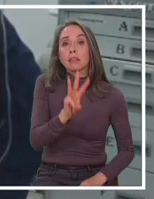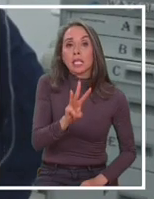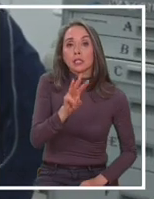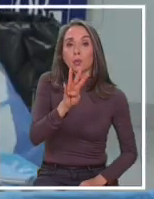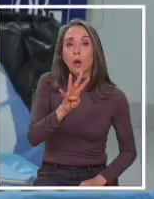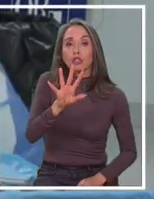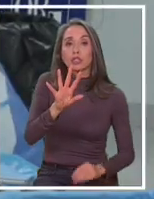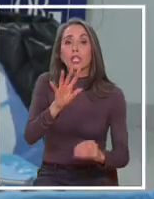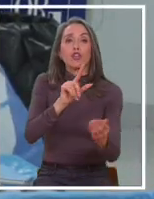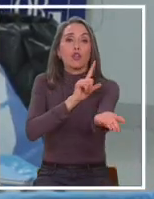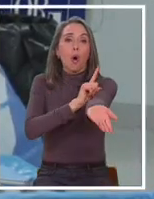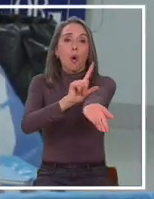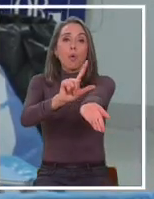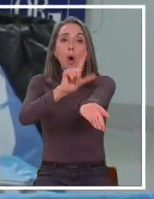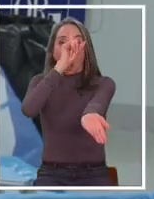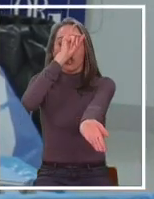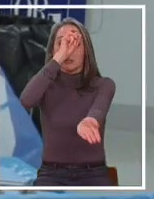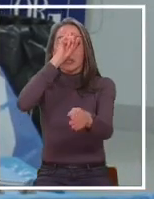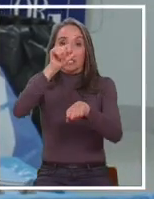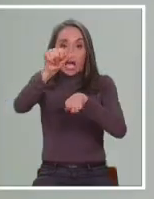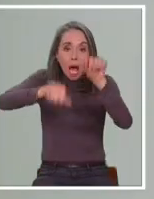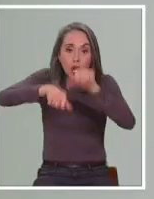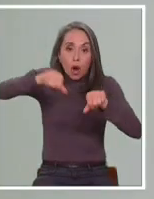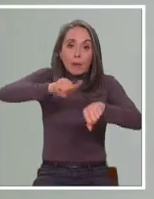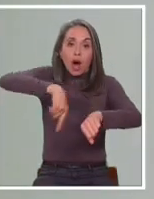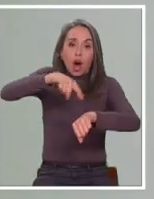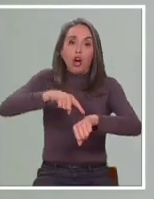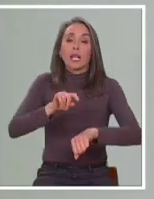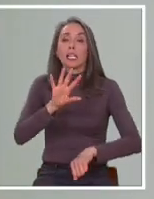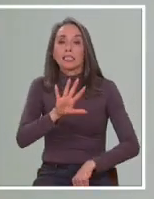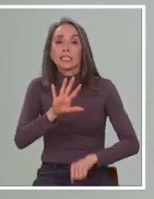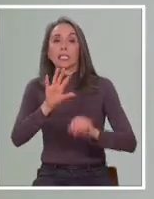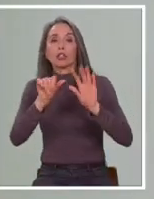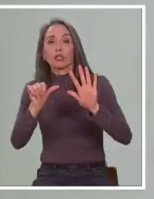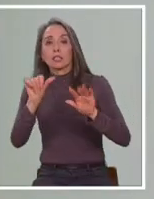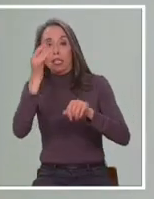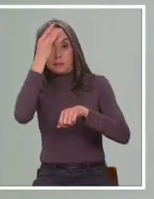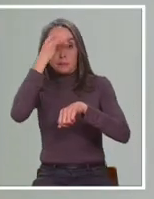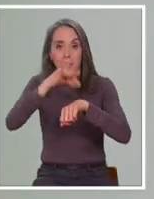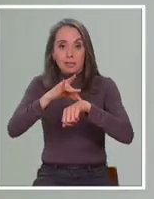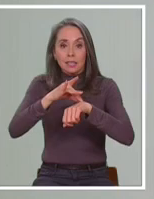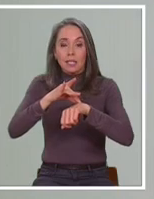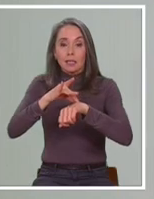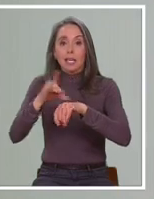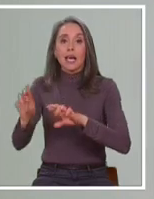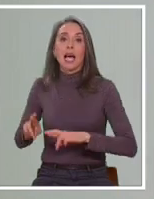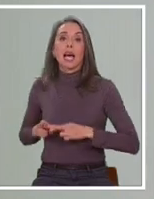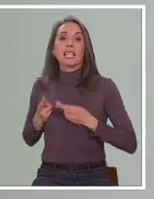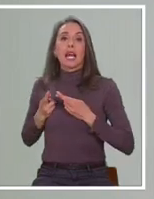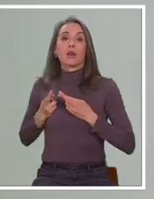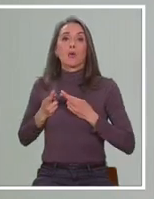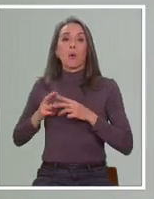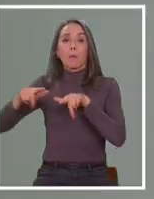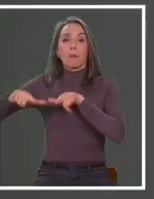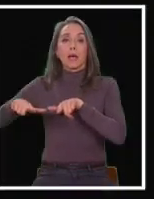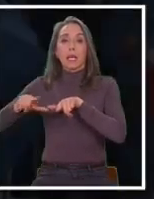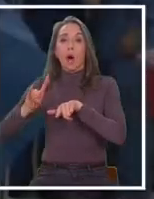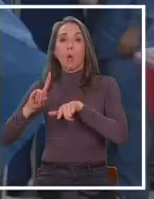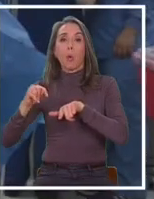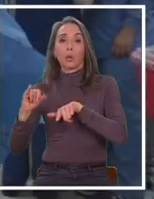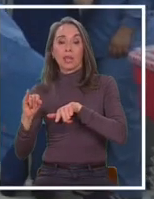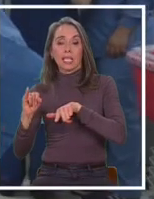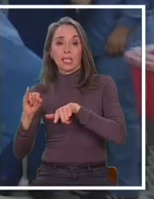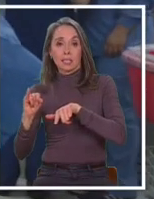cirugía de muchas horas y con 5, 6 pacientes que van a estar recuperándose en una unidad de cuidado intensivo.